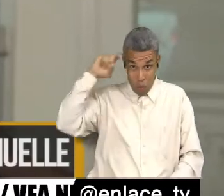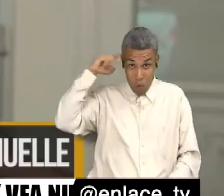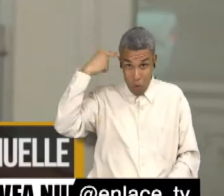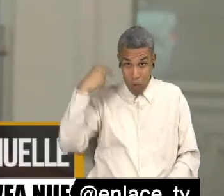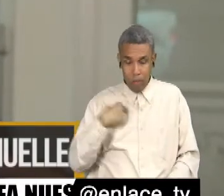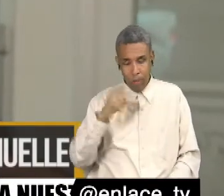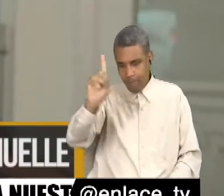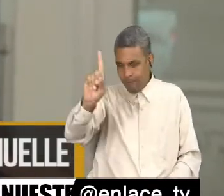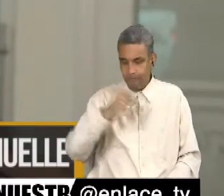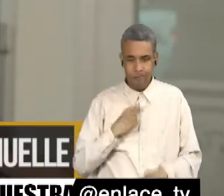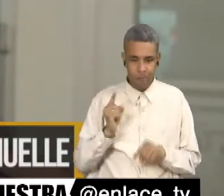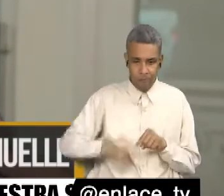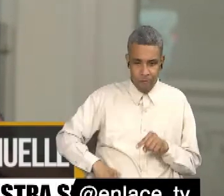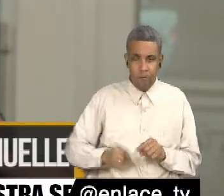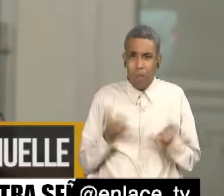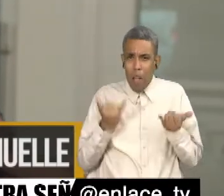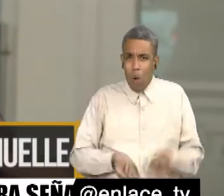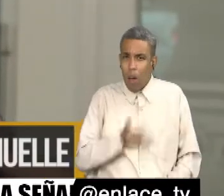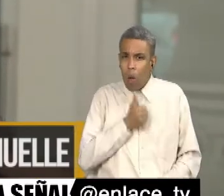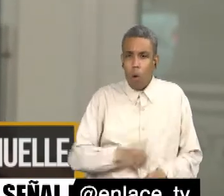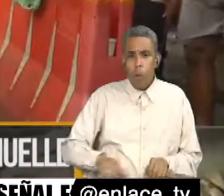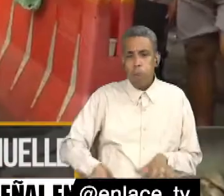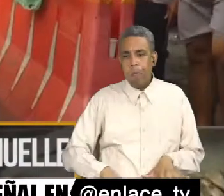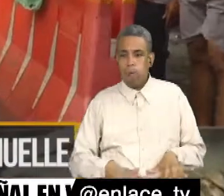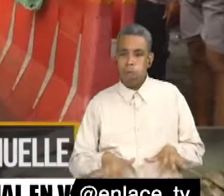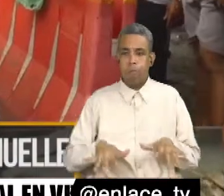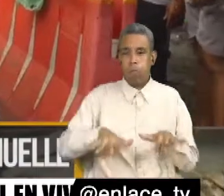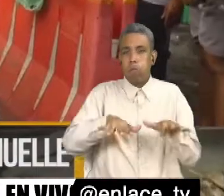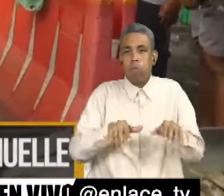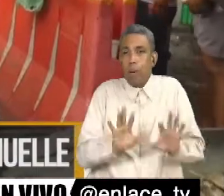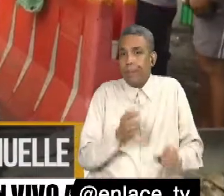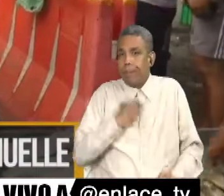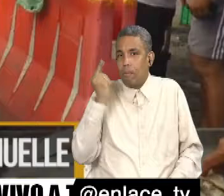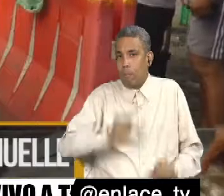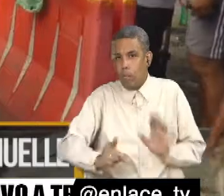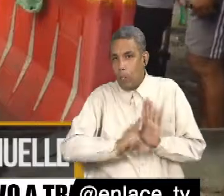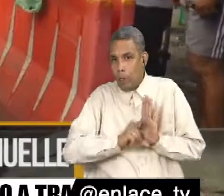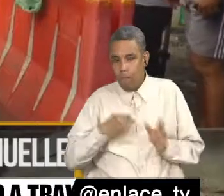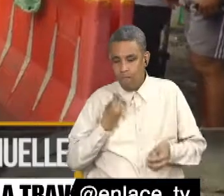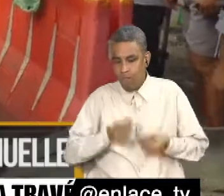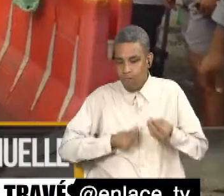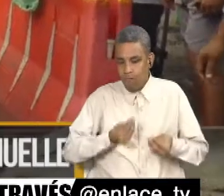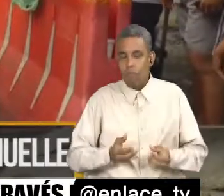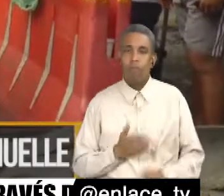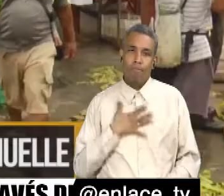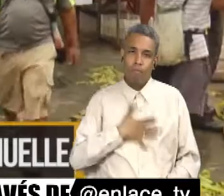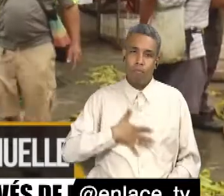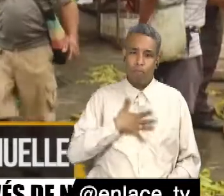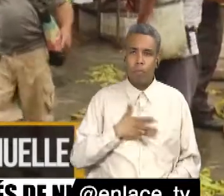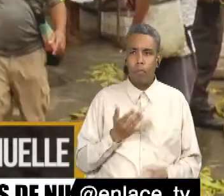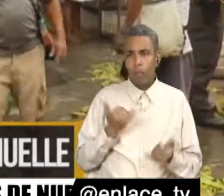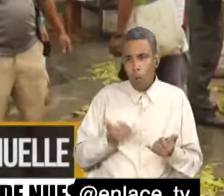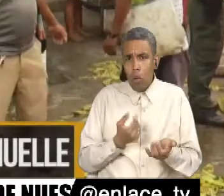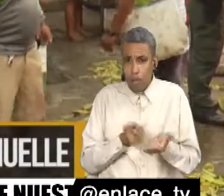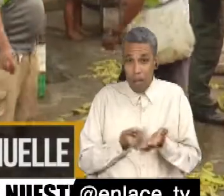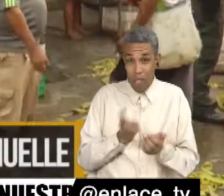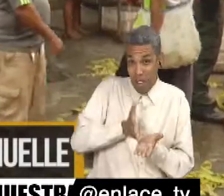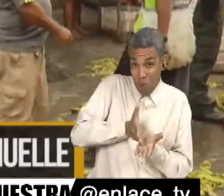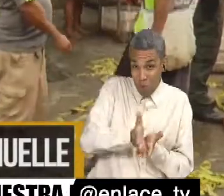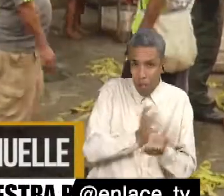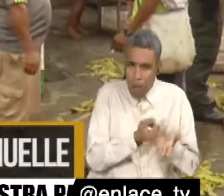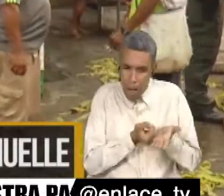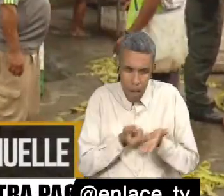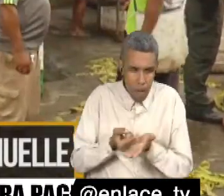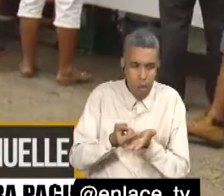de Gestión de Riesgo ante la ola invernal y que pues eso ya no va a cambiar. Mientras se define un nuevo lugar, los diálogos continúan para determinar que los vendedores